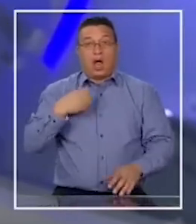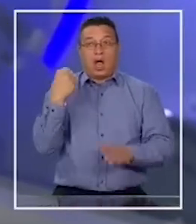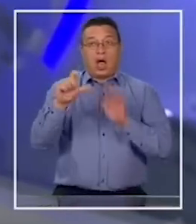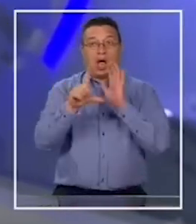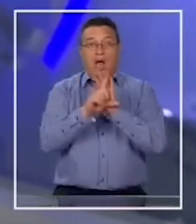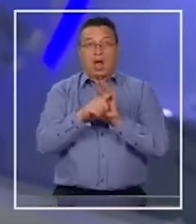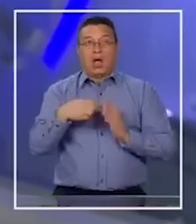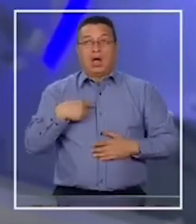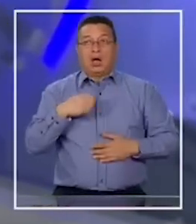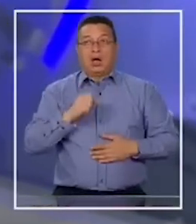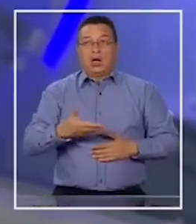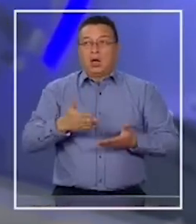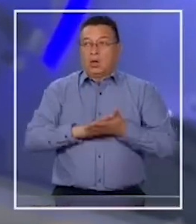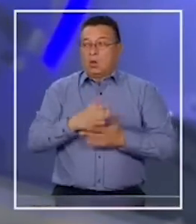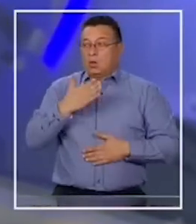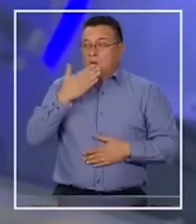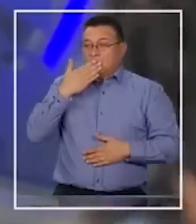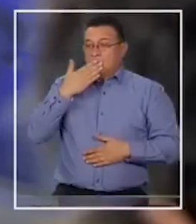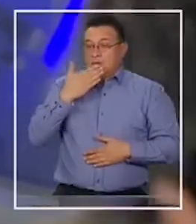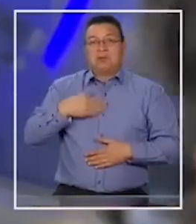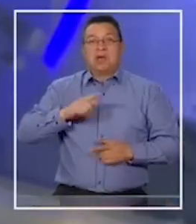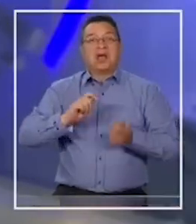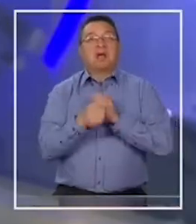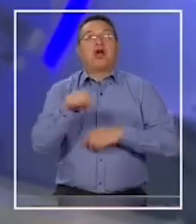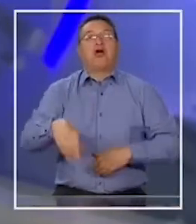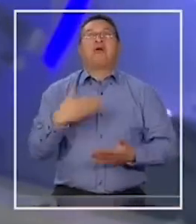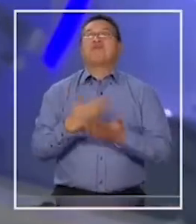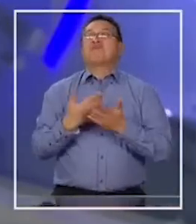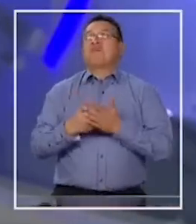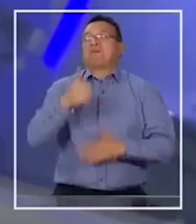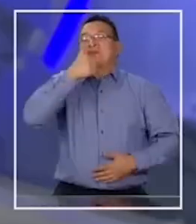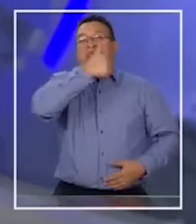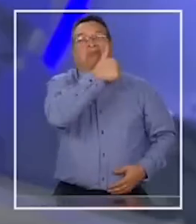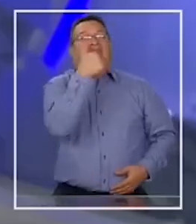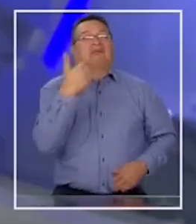entienda que enfrentando un policía se puede morir va a cambiar la situación